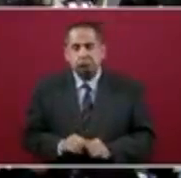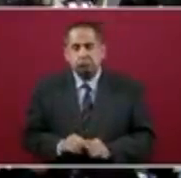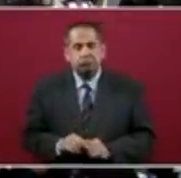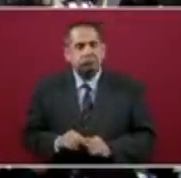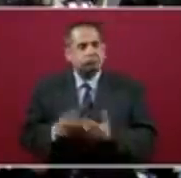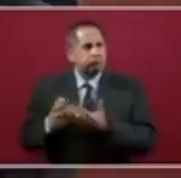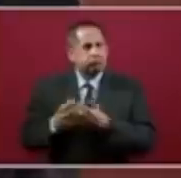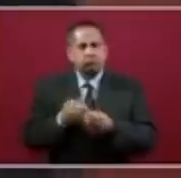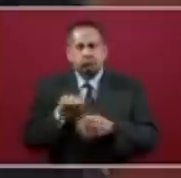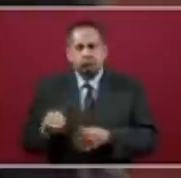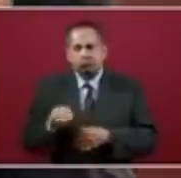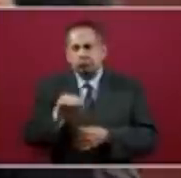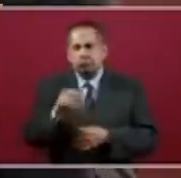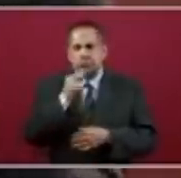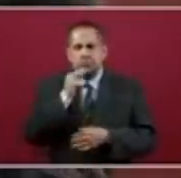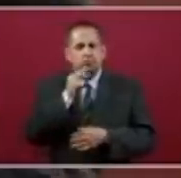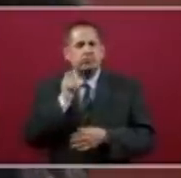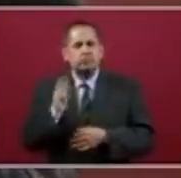vamos a usarlos